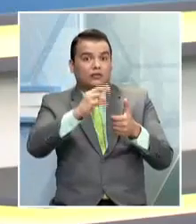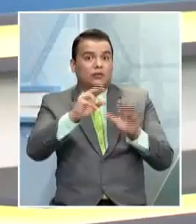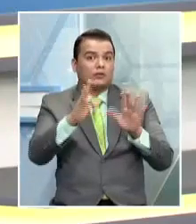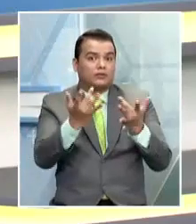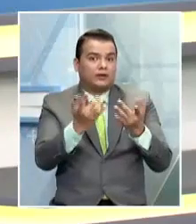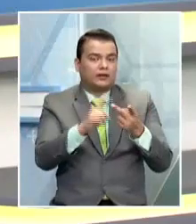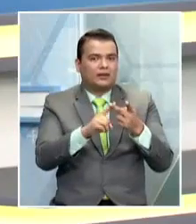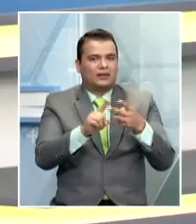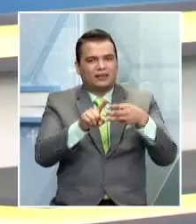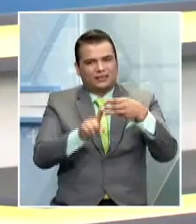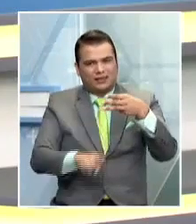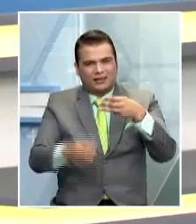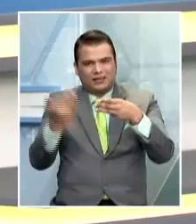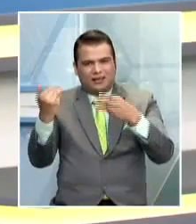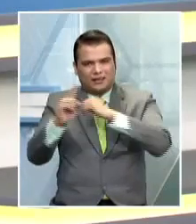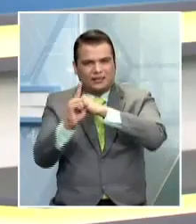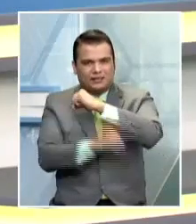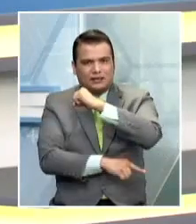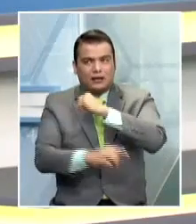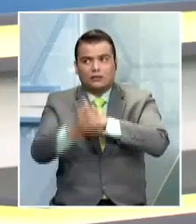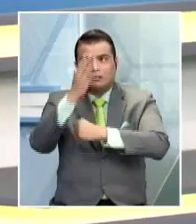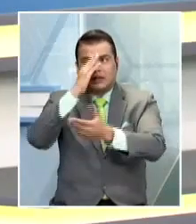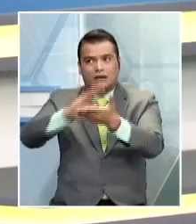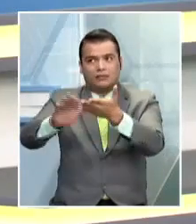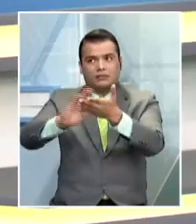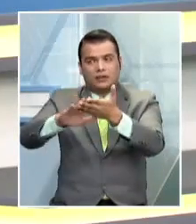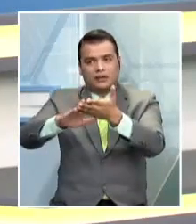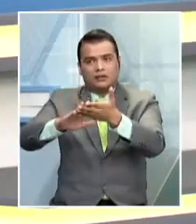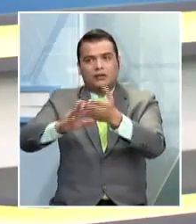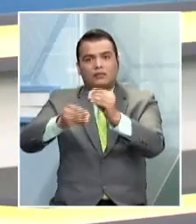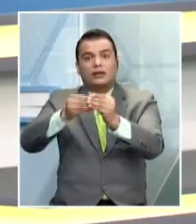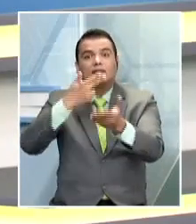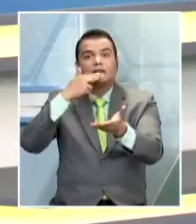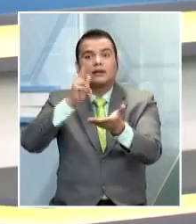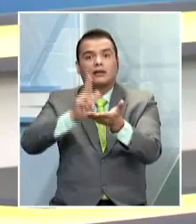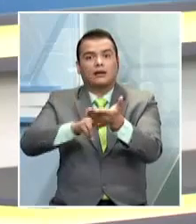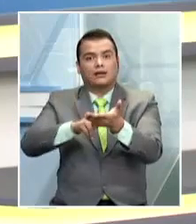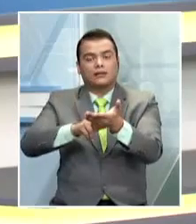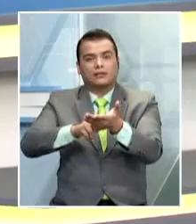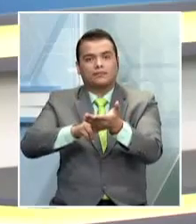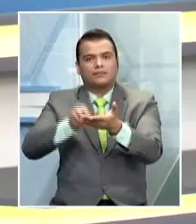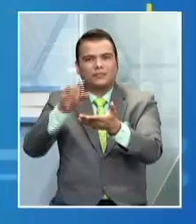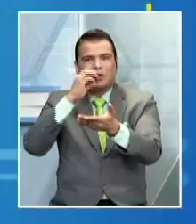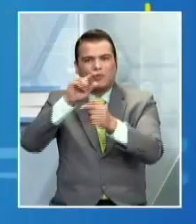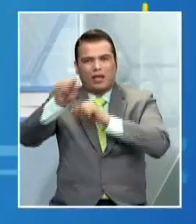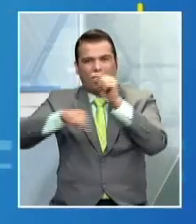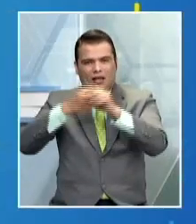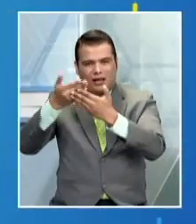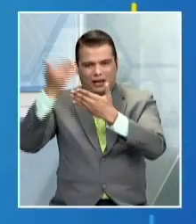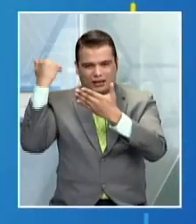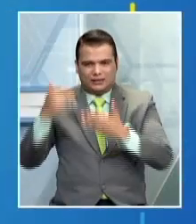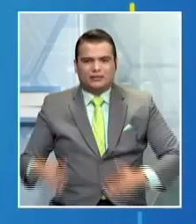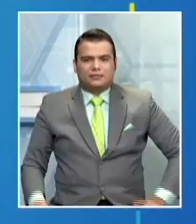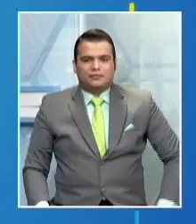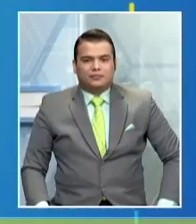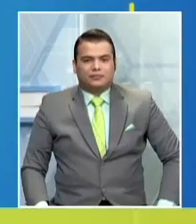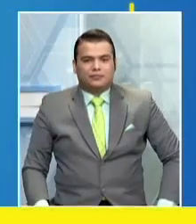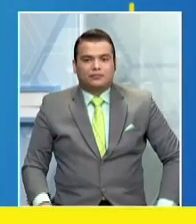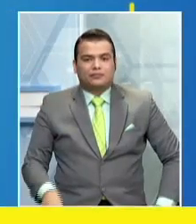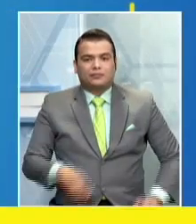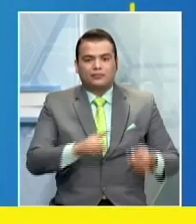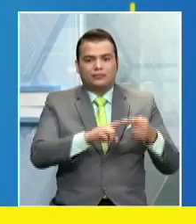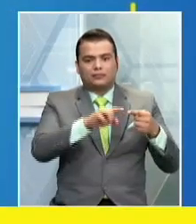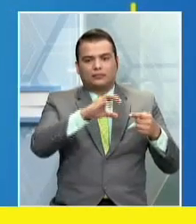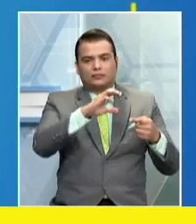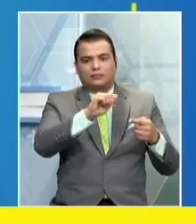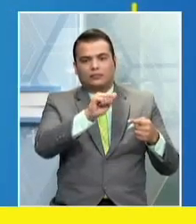América, los tres jugadores suspendidos les tocó ofrecer disculpas, enviar cartas por insultarse con Teo. Estas son las cartas de